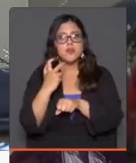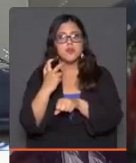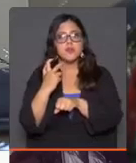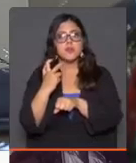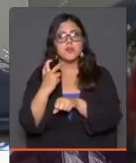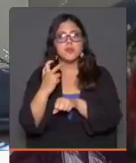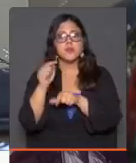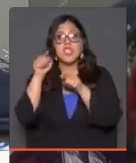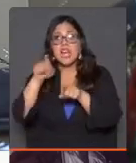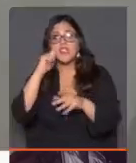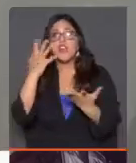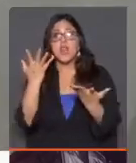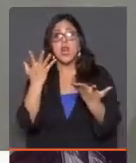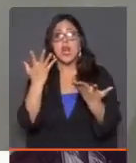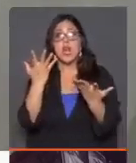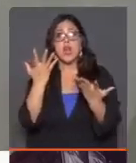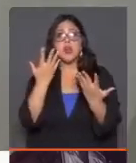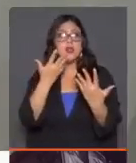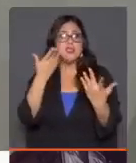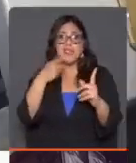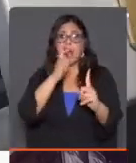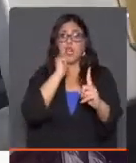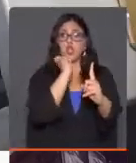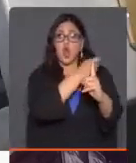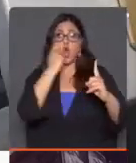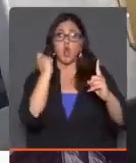tortura para las víctimas.